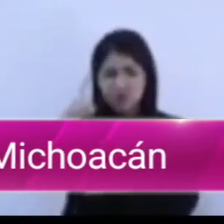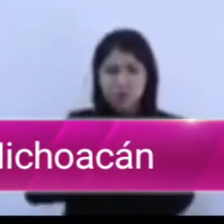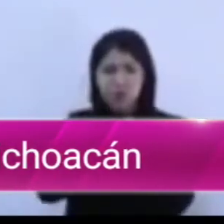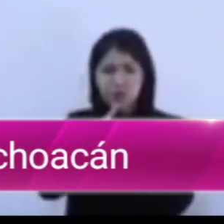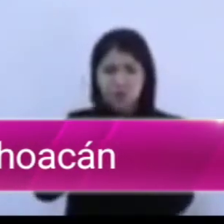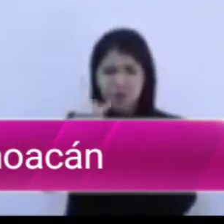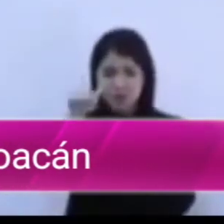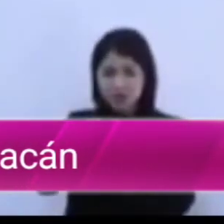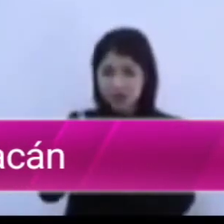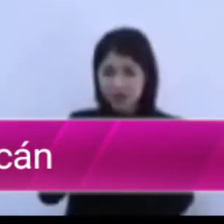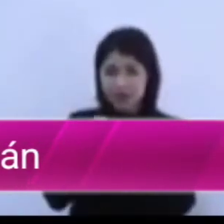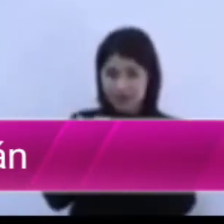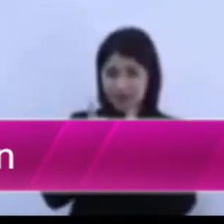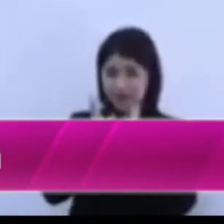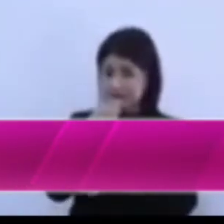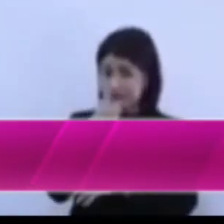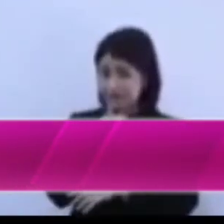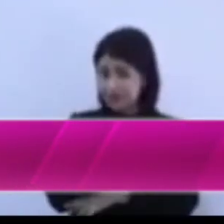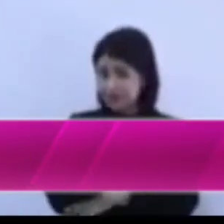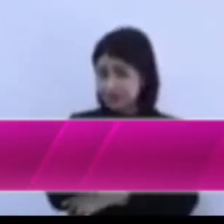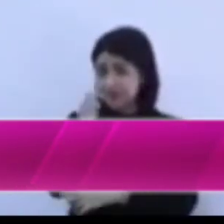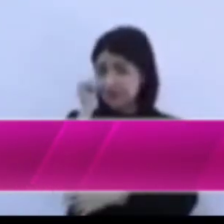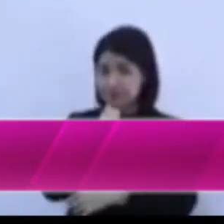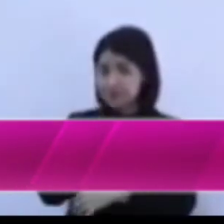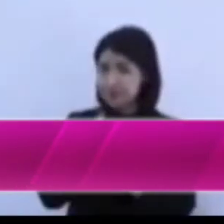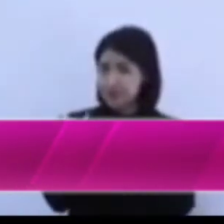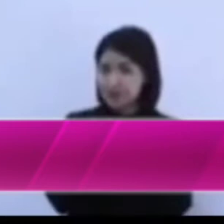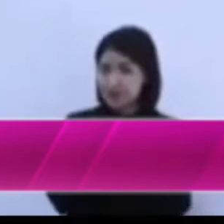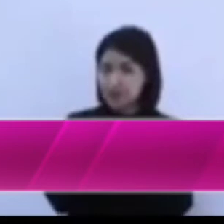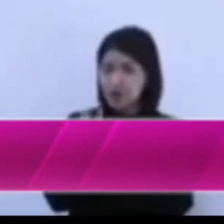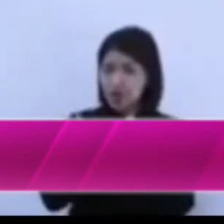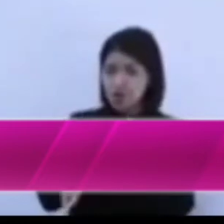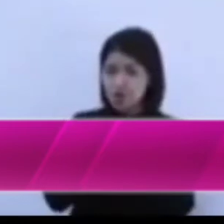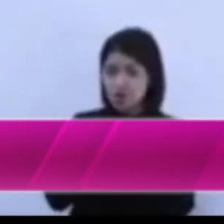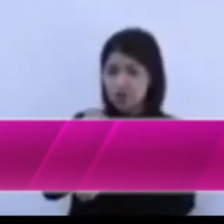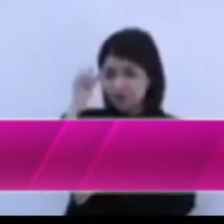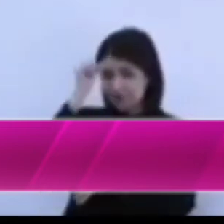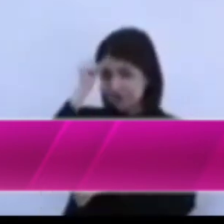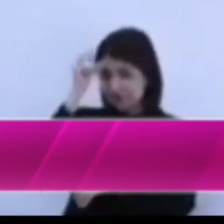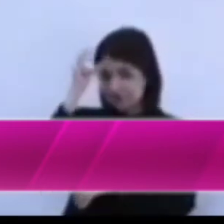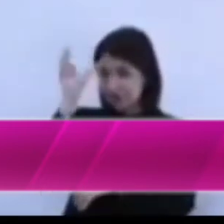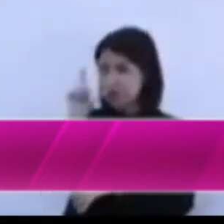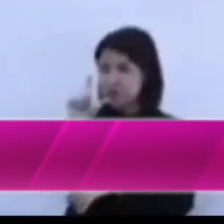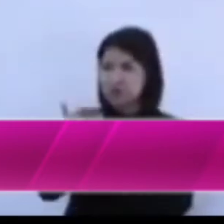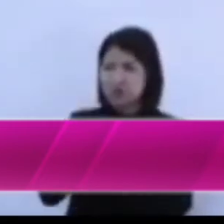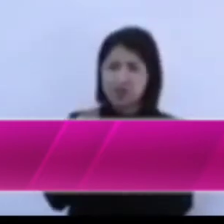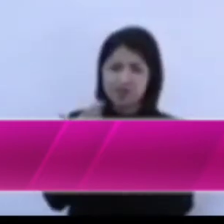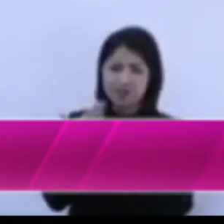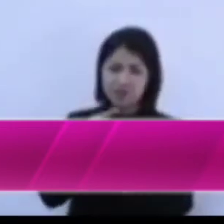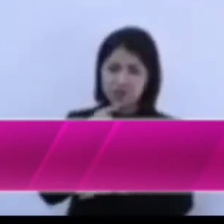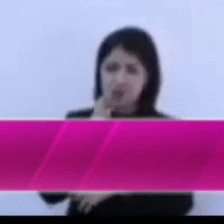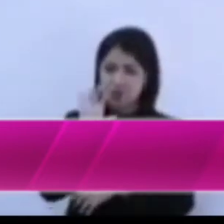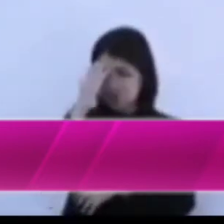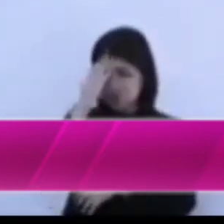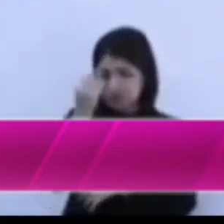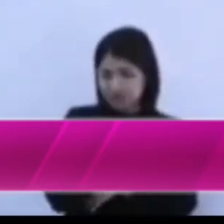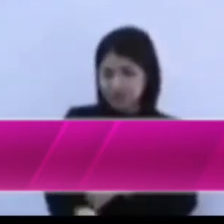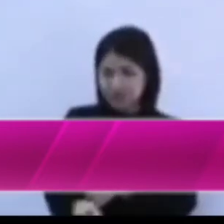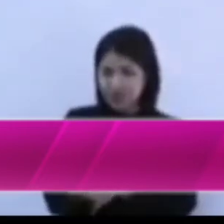dije la vez pasada. Es, toda su vida ha estado así con el ingeniero, desde que yo lo conozco, desde chiquillo,